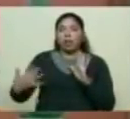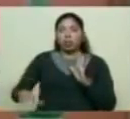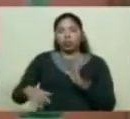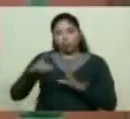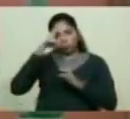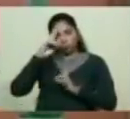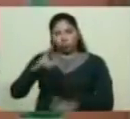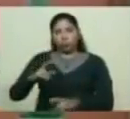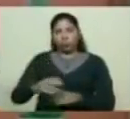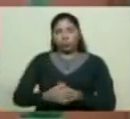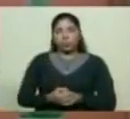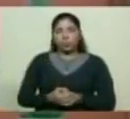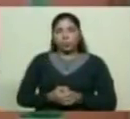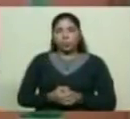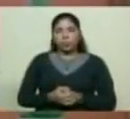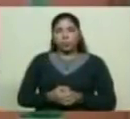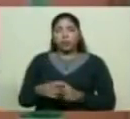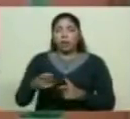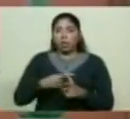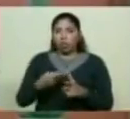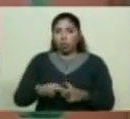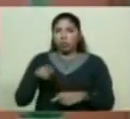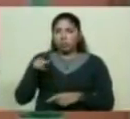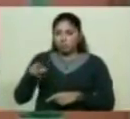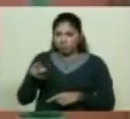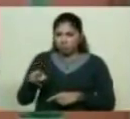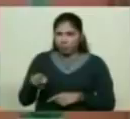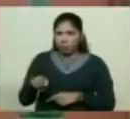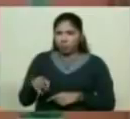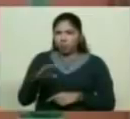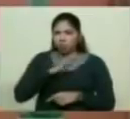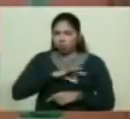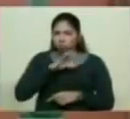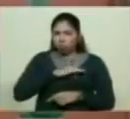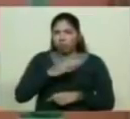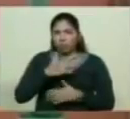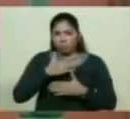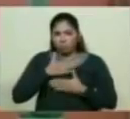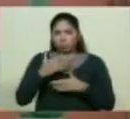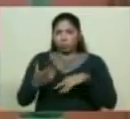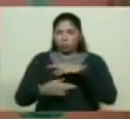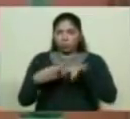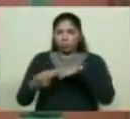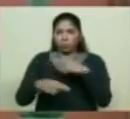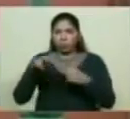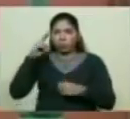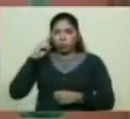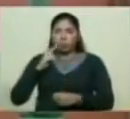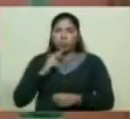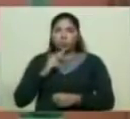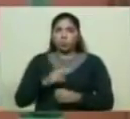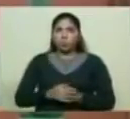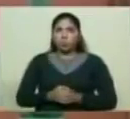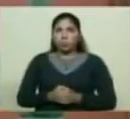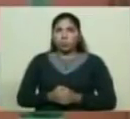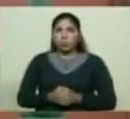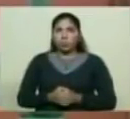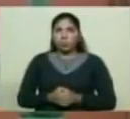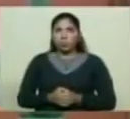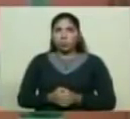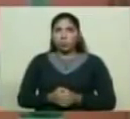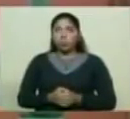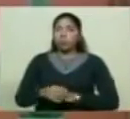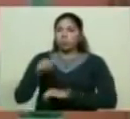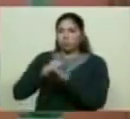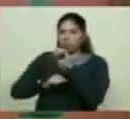por esa certeza de carácter indeclinable social de nuestra revolución bolivariana por la defensa a todo